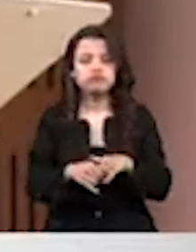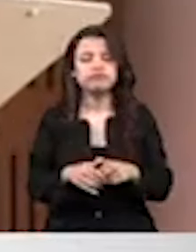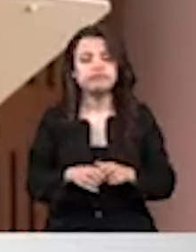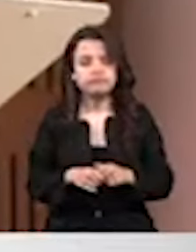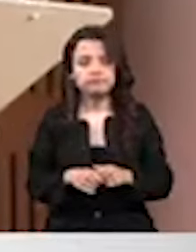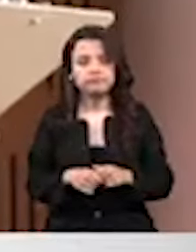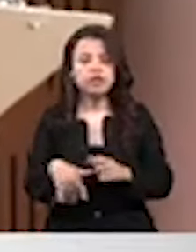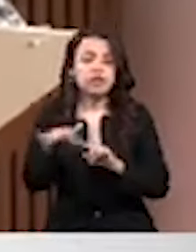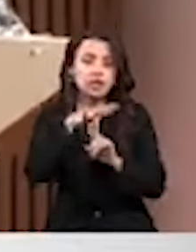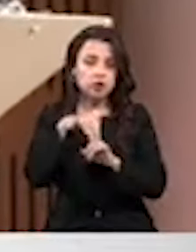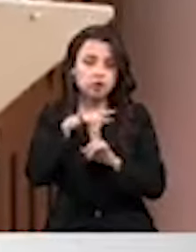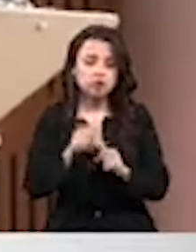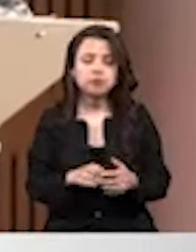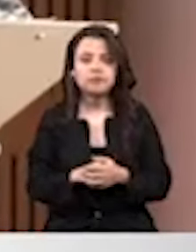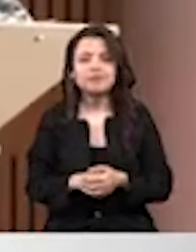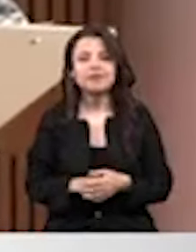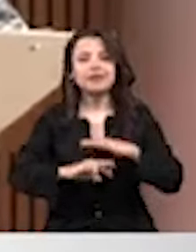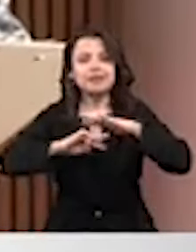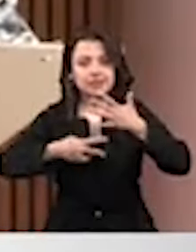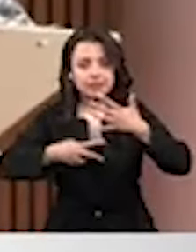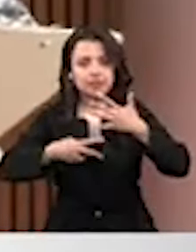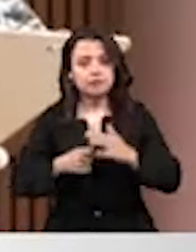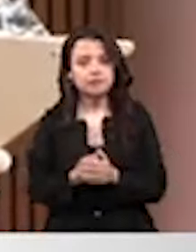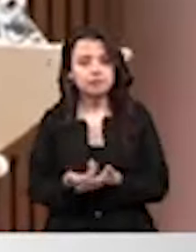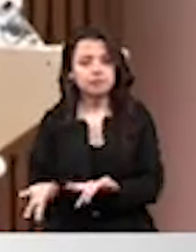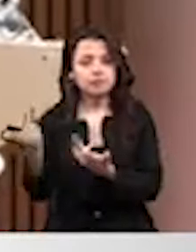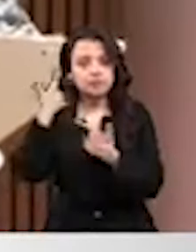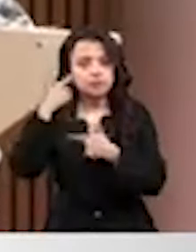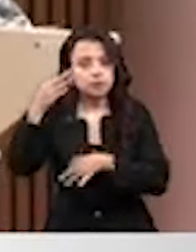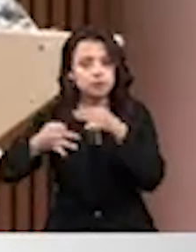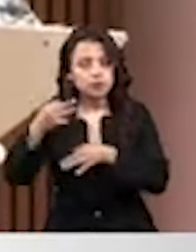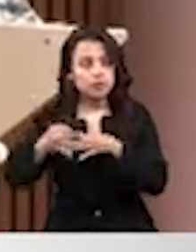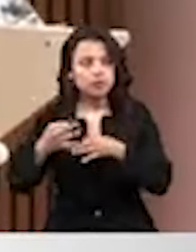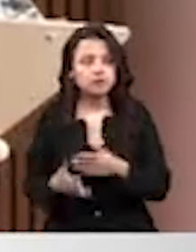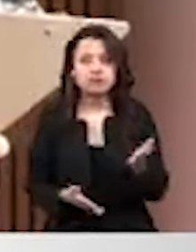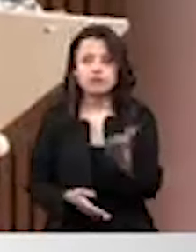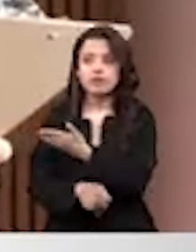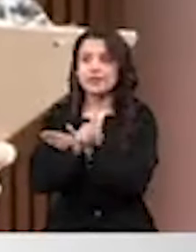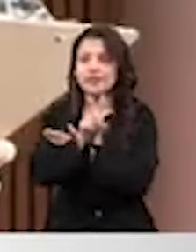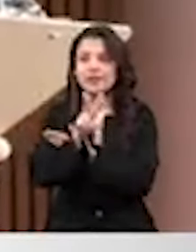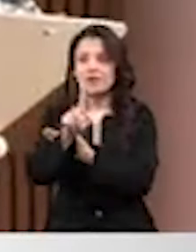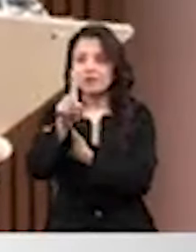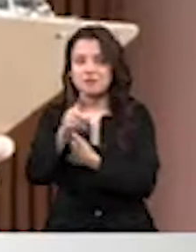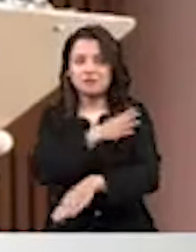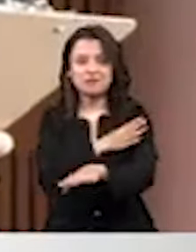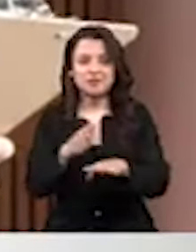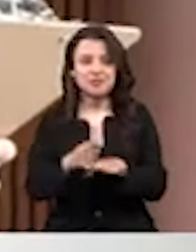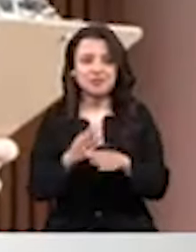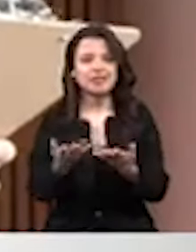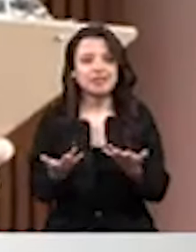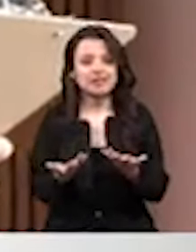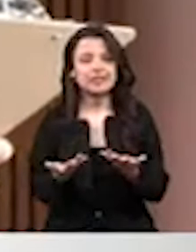en helicópteros. Y la séptima violación, según los magistrados, 121 millones de pesos que no